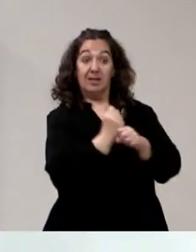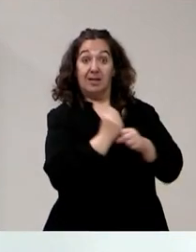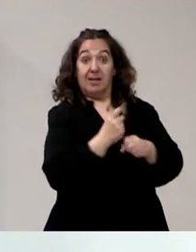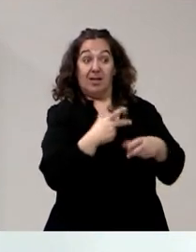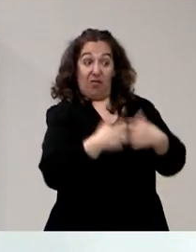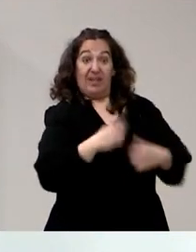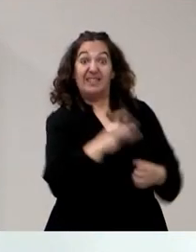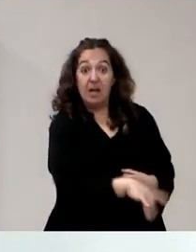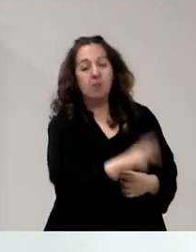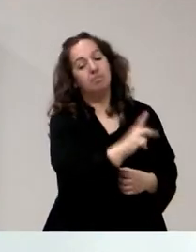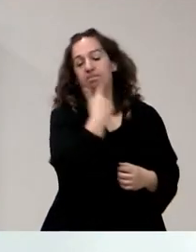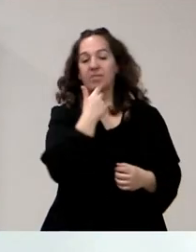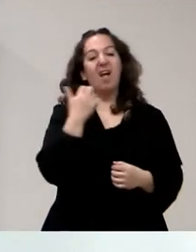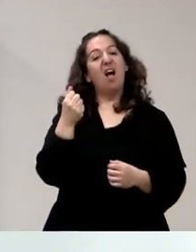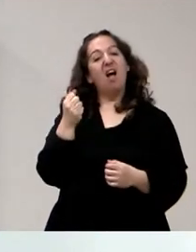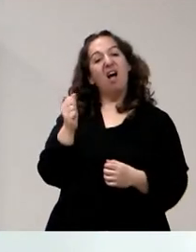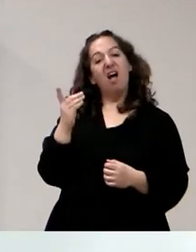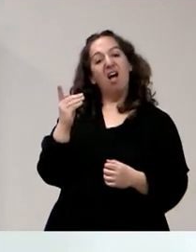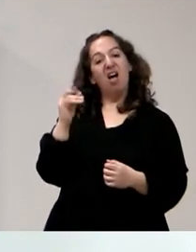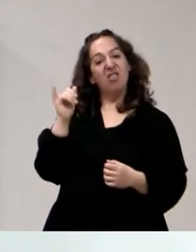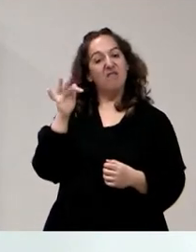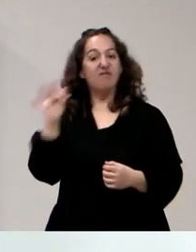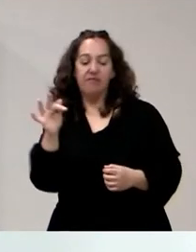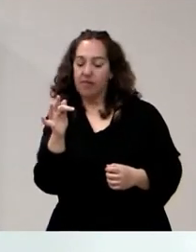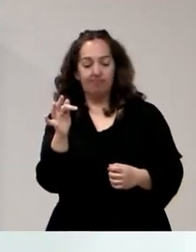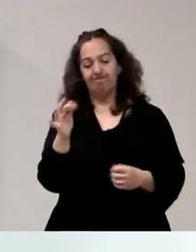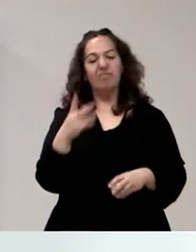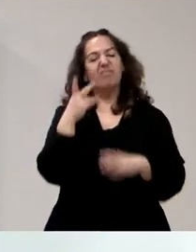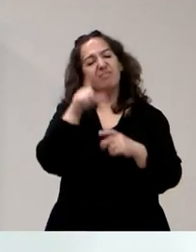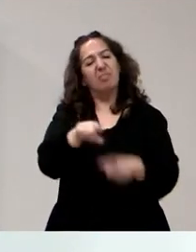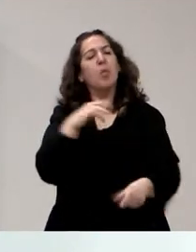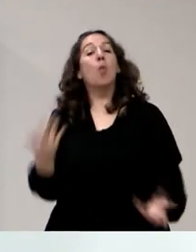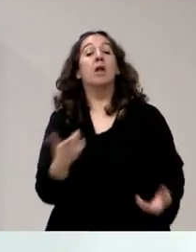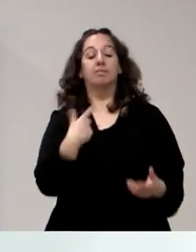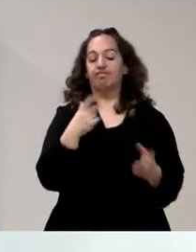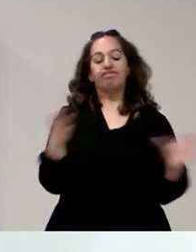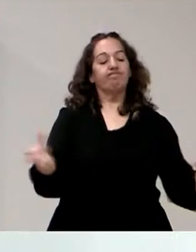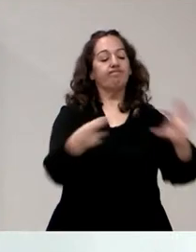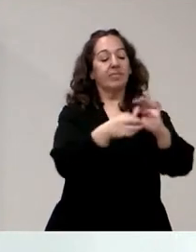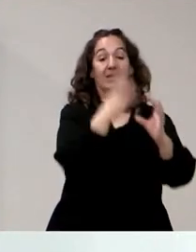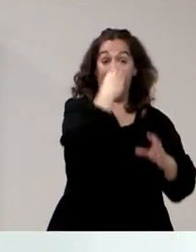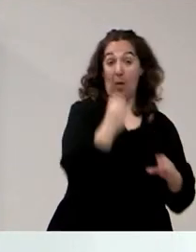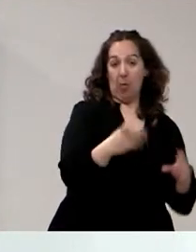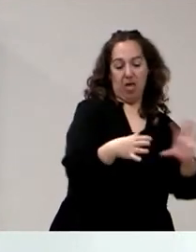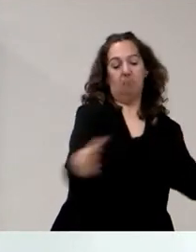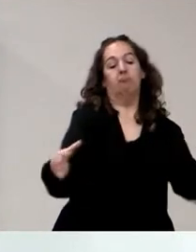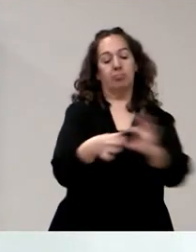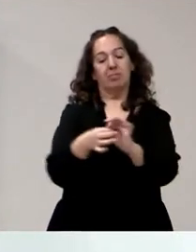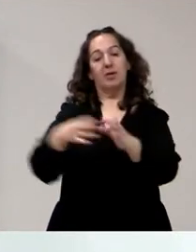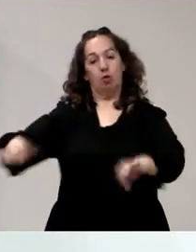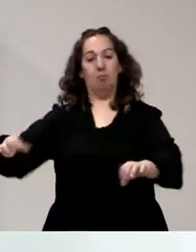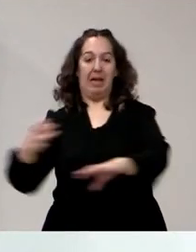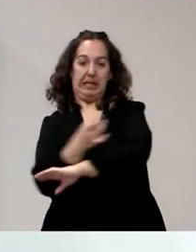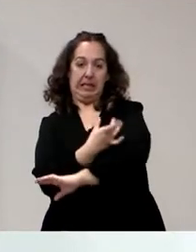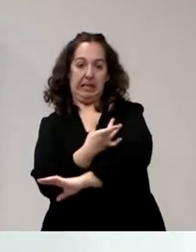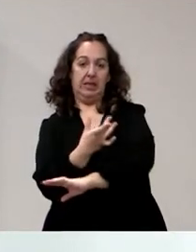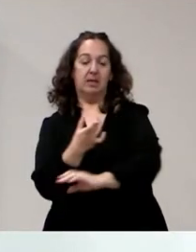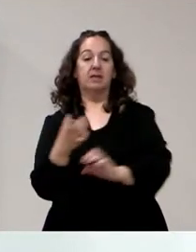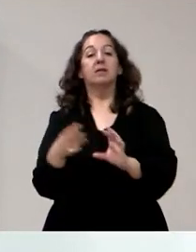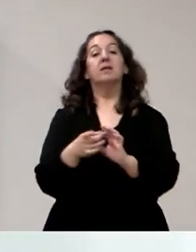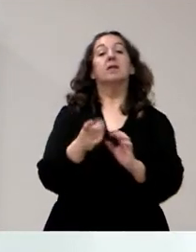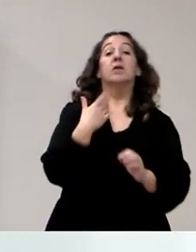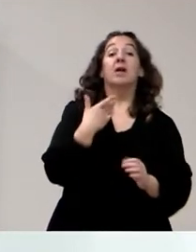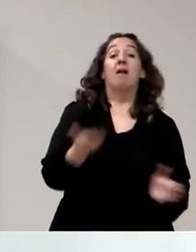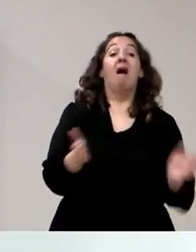que ha decidido adif vamos a hacer un enlace se va a licitar ya el proyecto La idea es que esté terminado a la vez que esté terminado